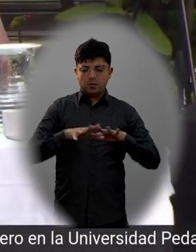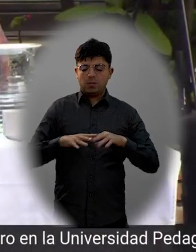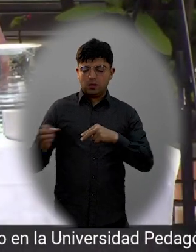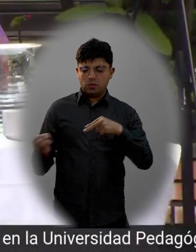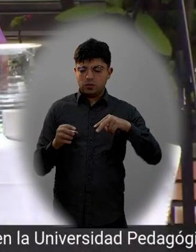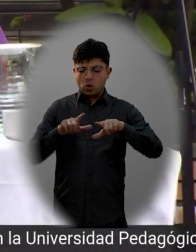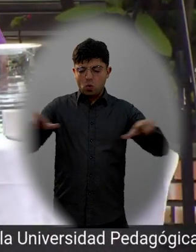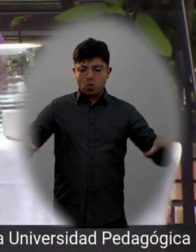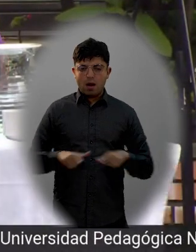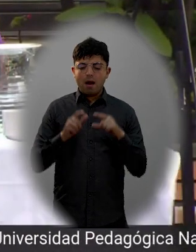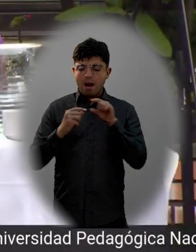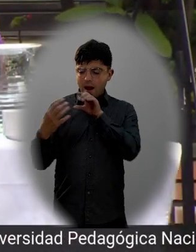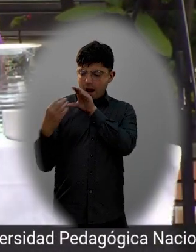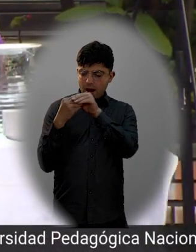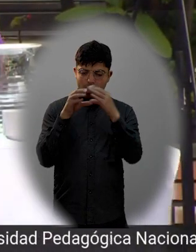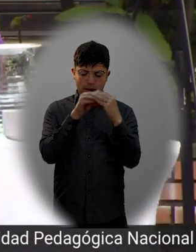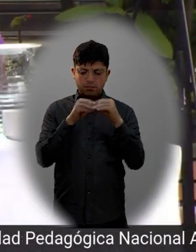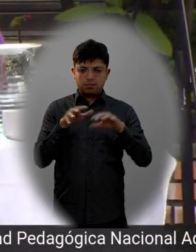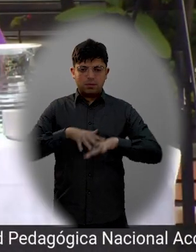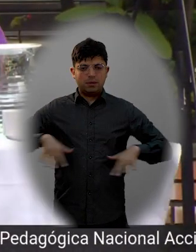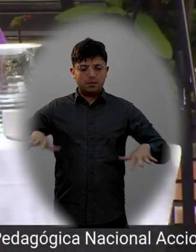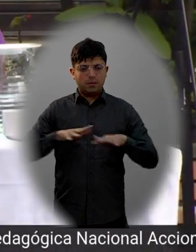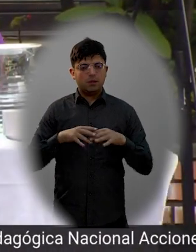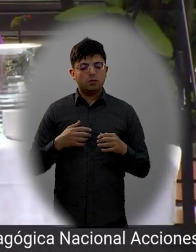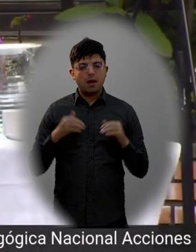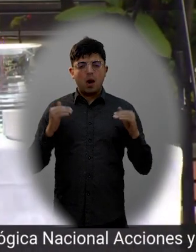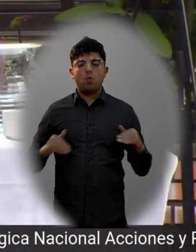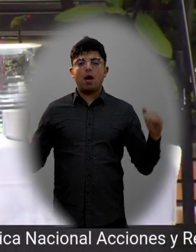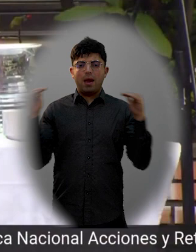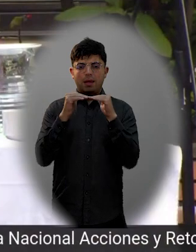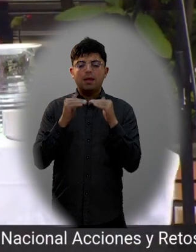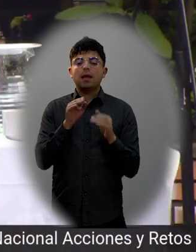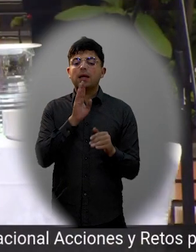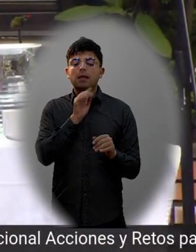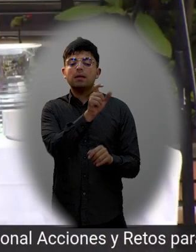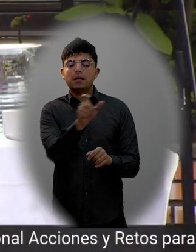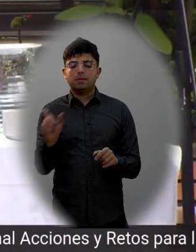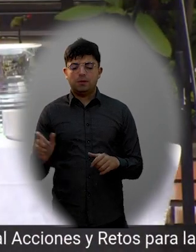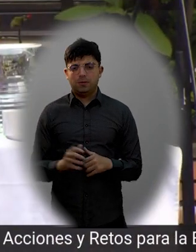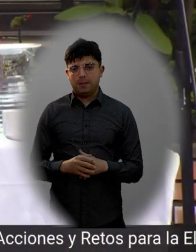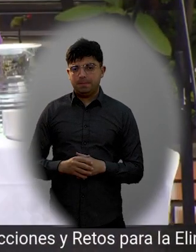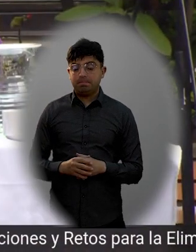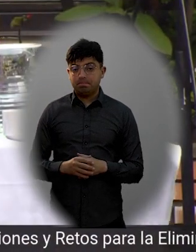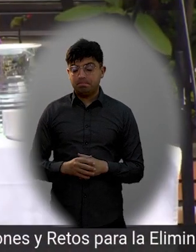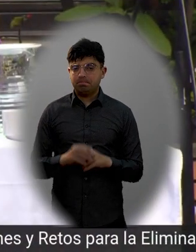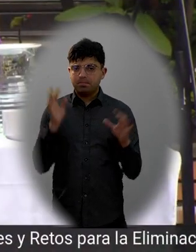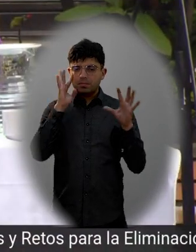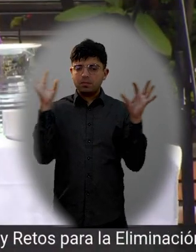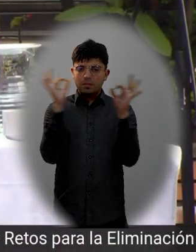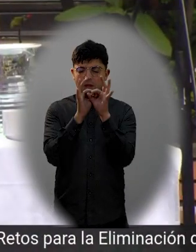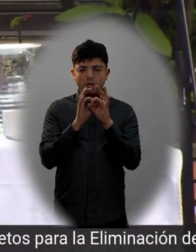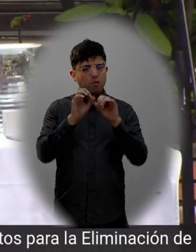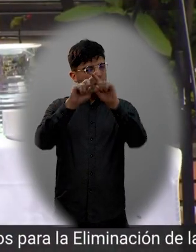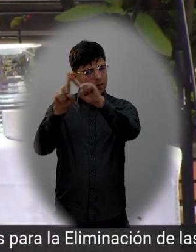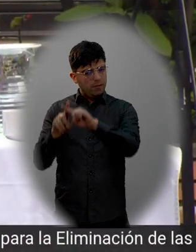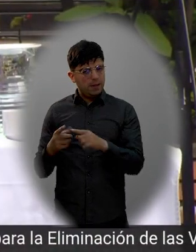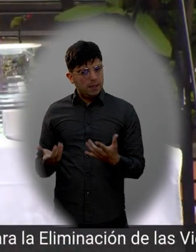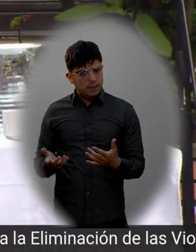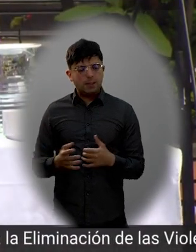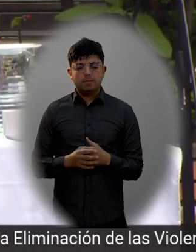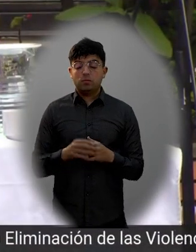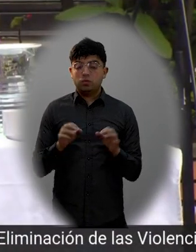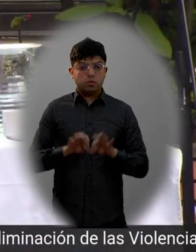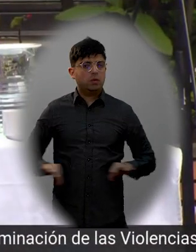para adaptar los espacios, para generar una equidad para las personas. Entonces, el enfoque diferencial